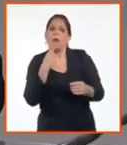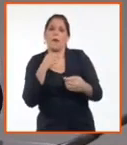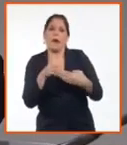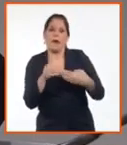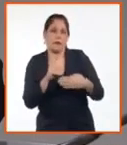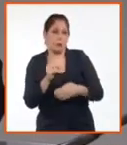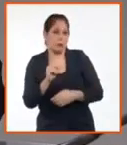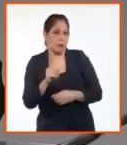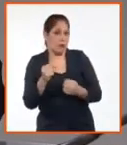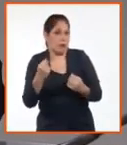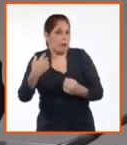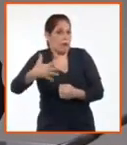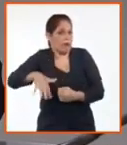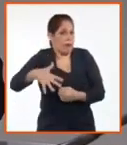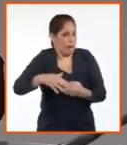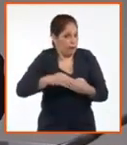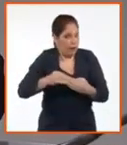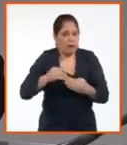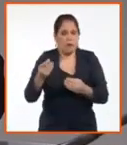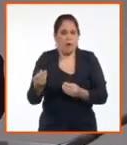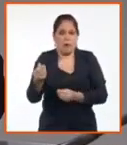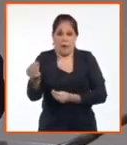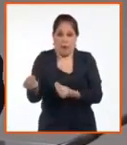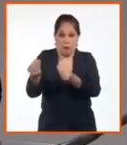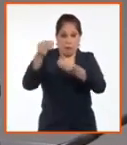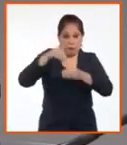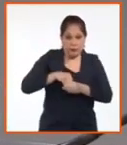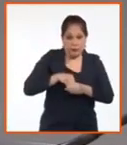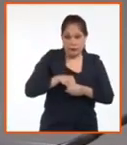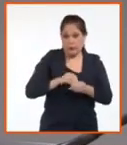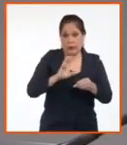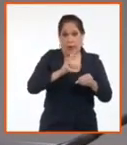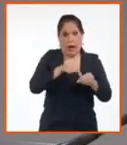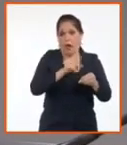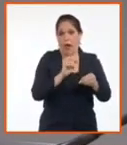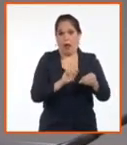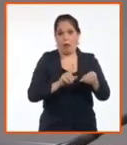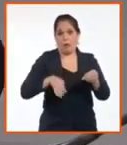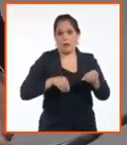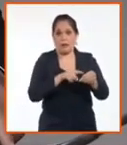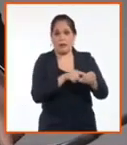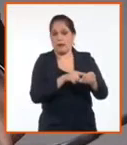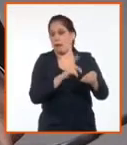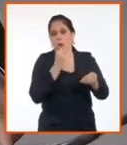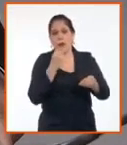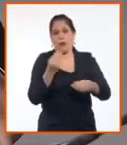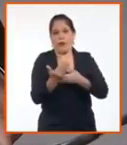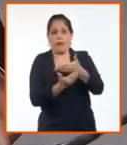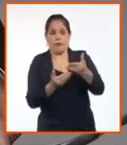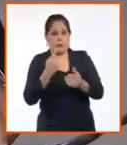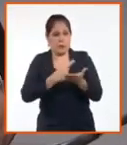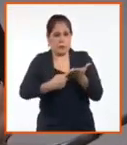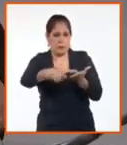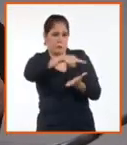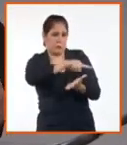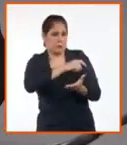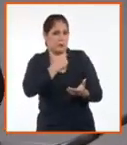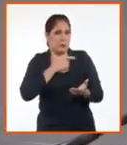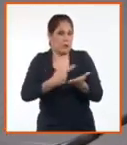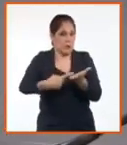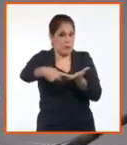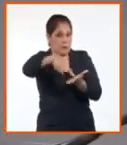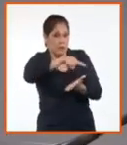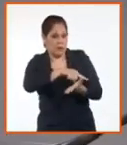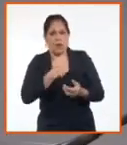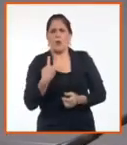nos ha dificultado en el tema de los bancos que se niega a hacer operaciones la semana pasada tuvimos una